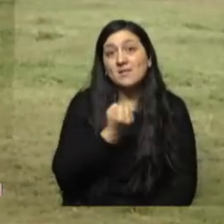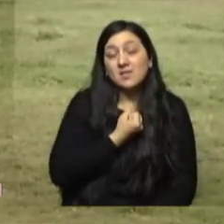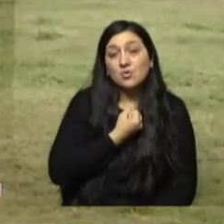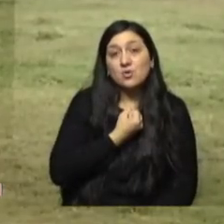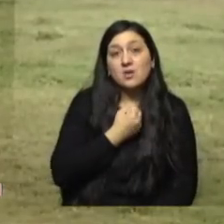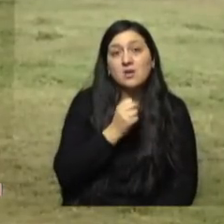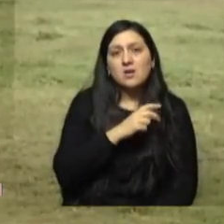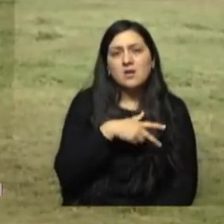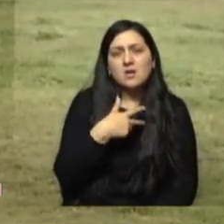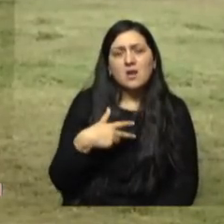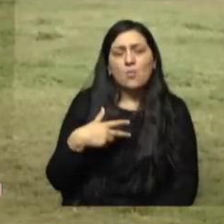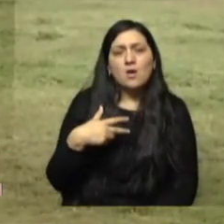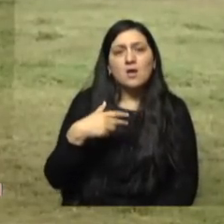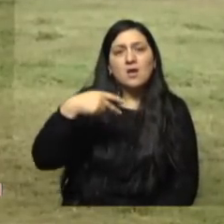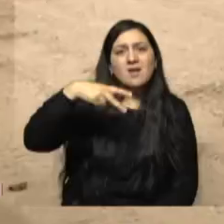Nicaragua.